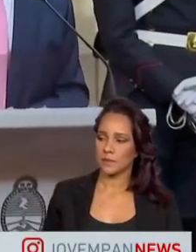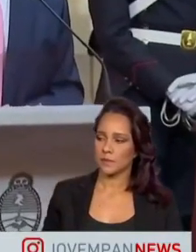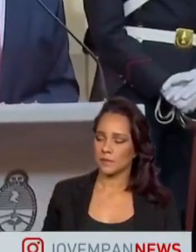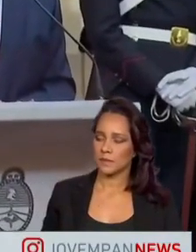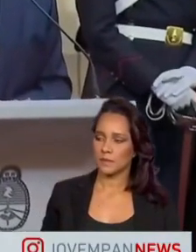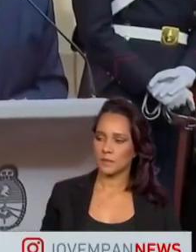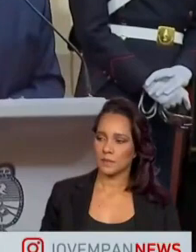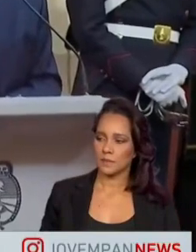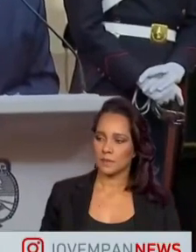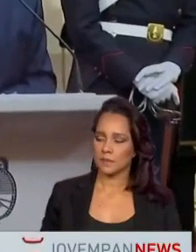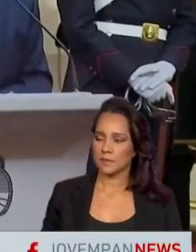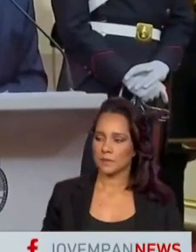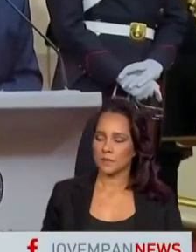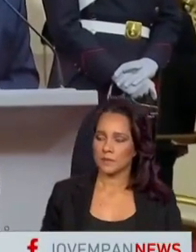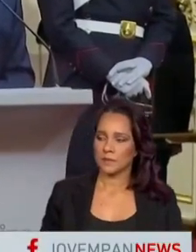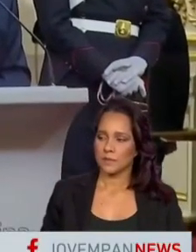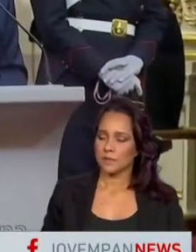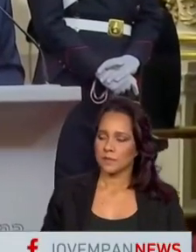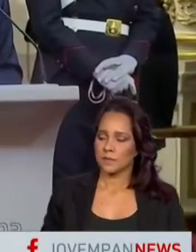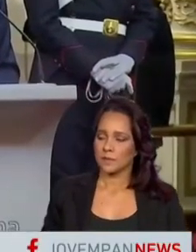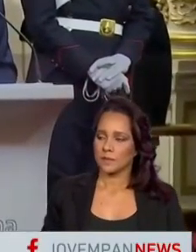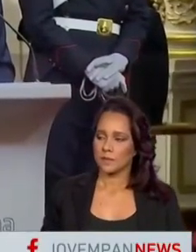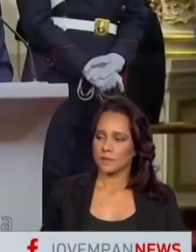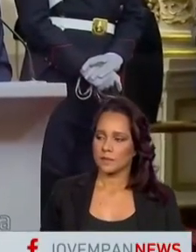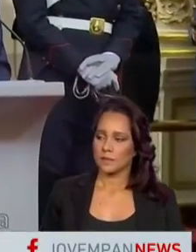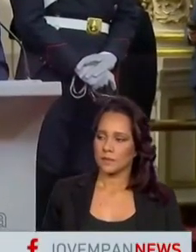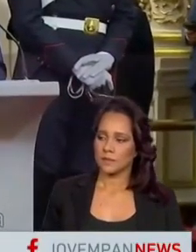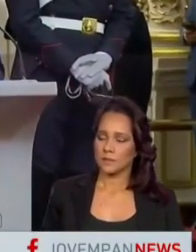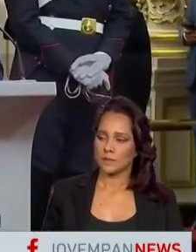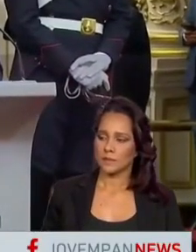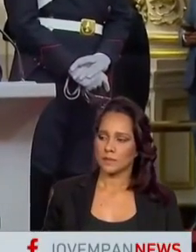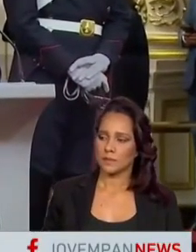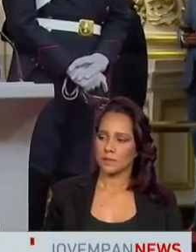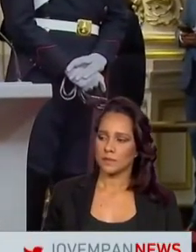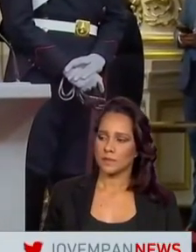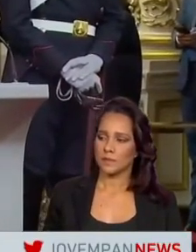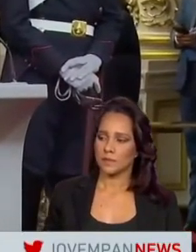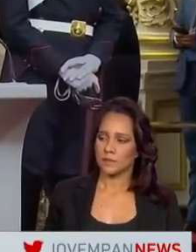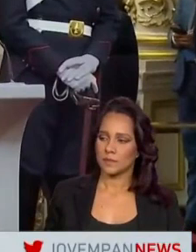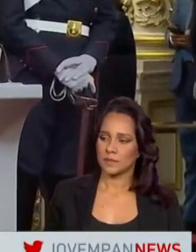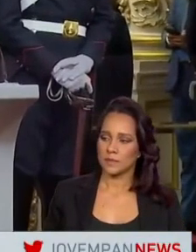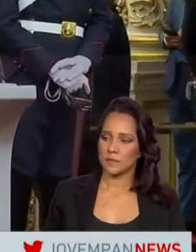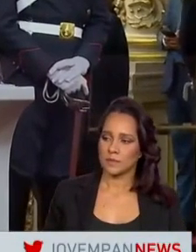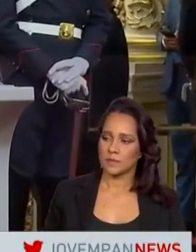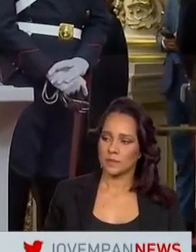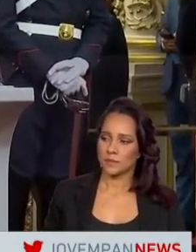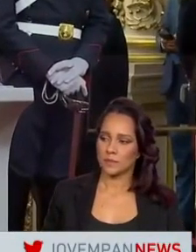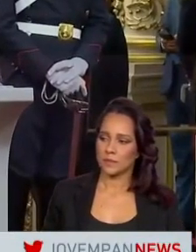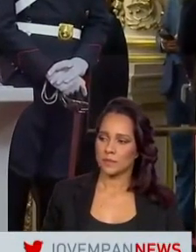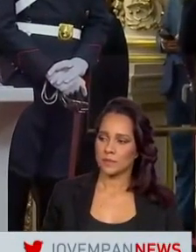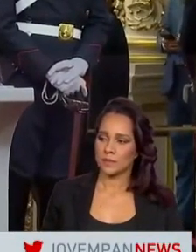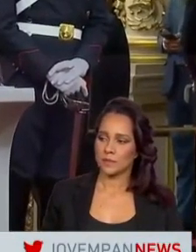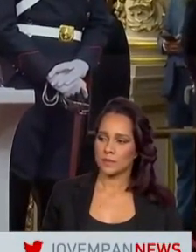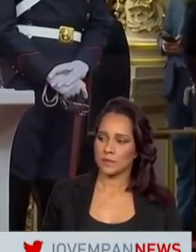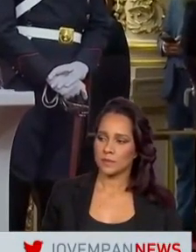del futuro político de la Argentina, teniendo en cuenta el impacto del triunfo del presidente Lula en la